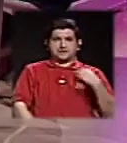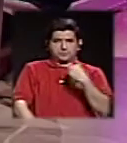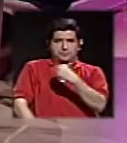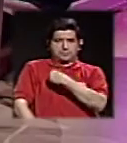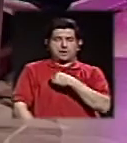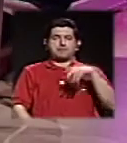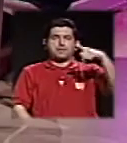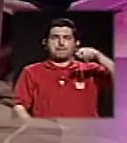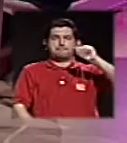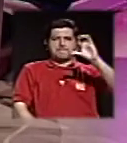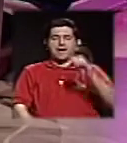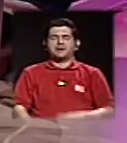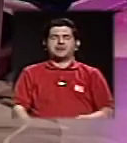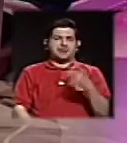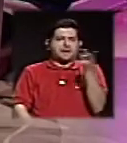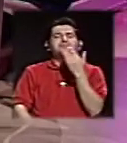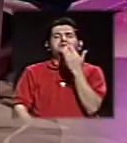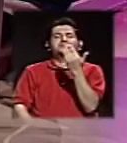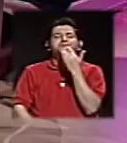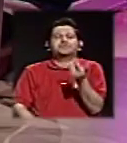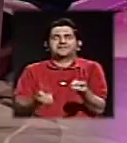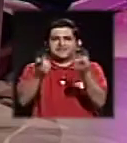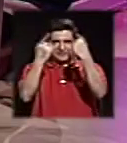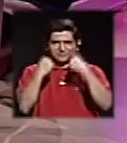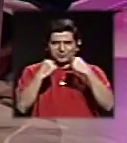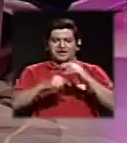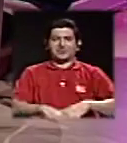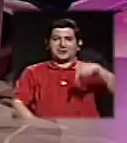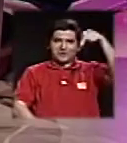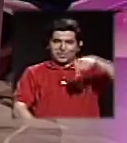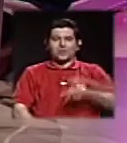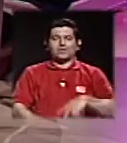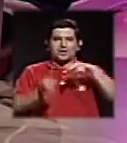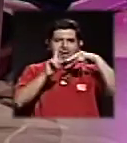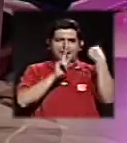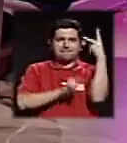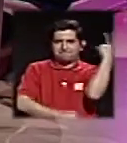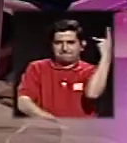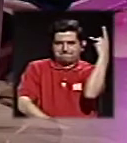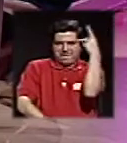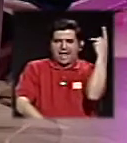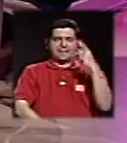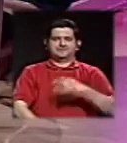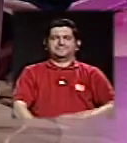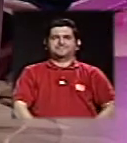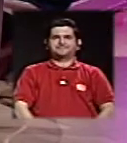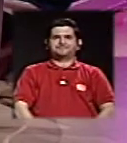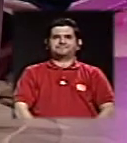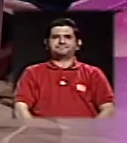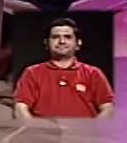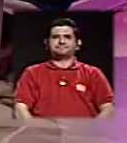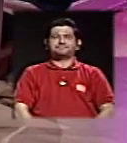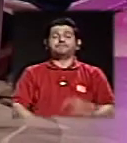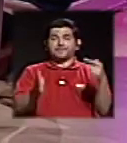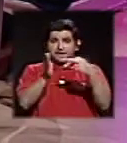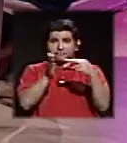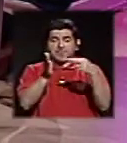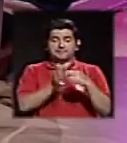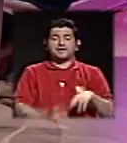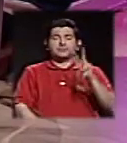gracias eugenia ian por estar con nosotras hoy en miradas políticas le repito